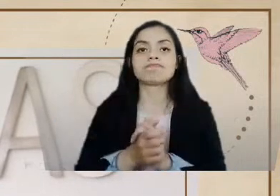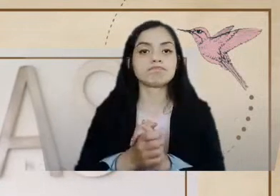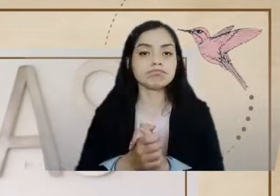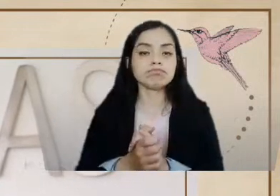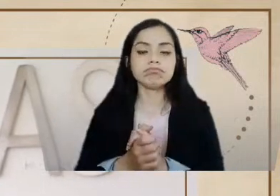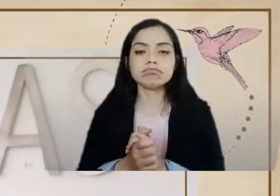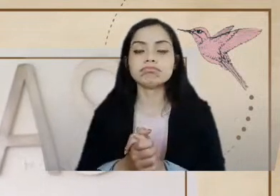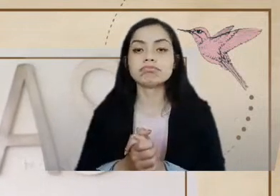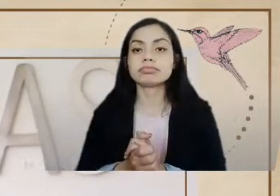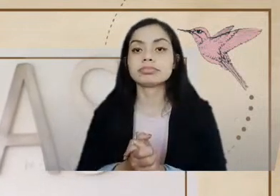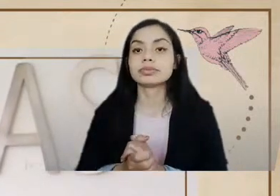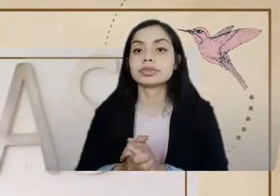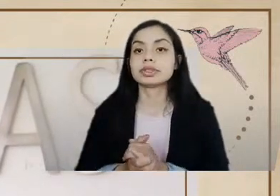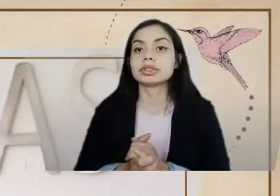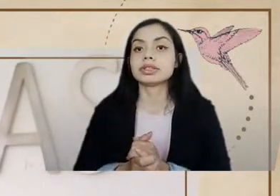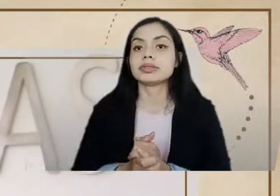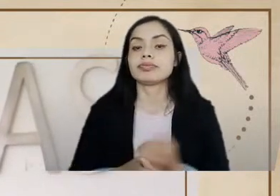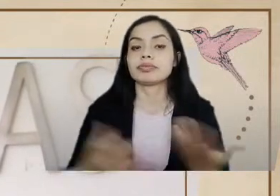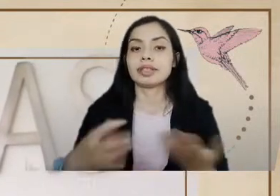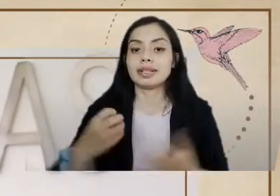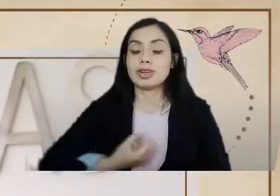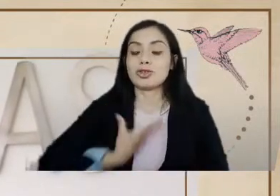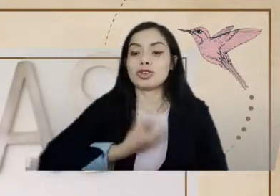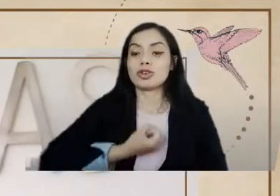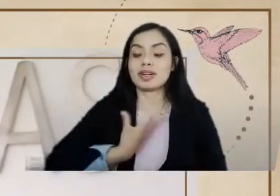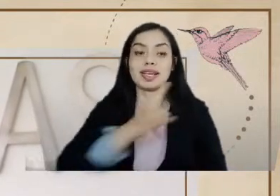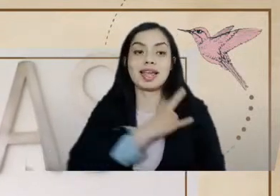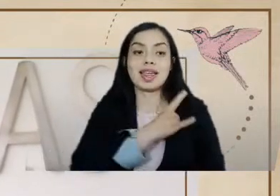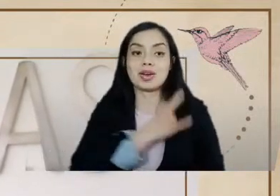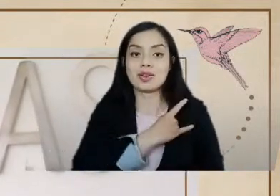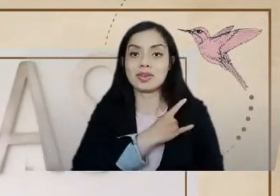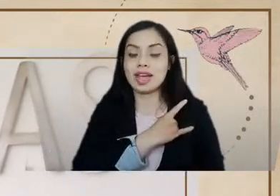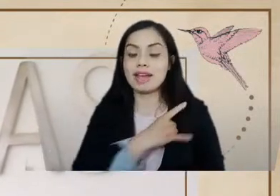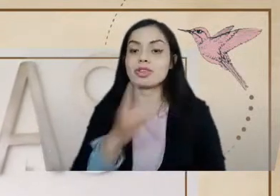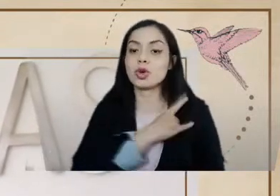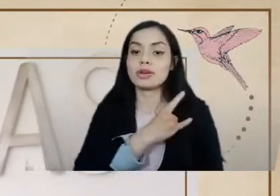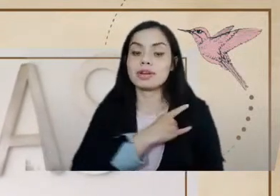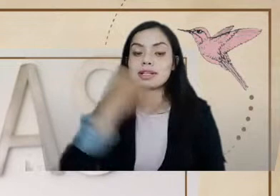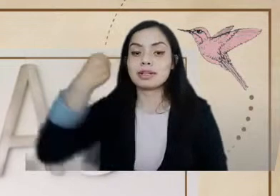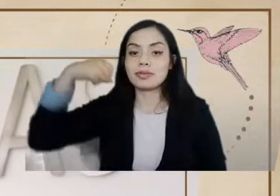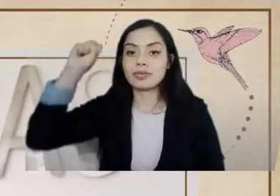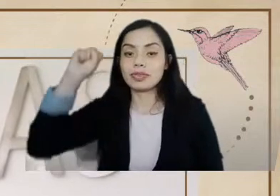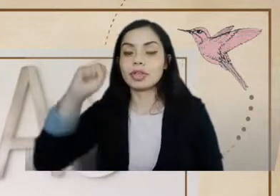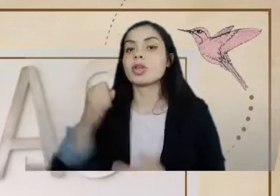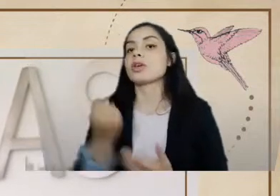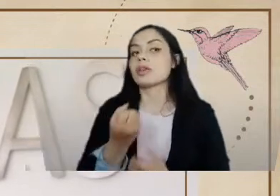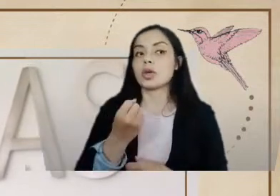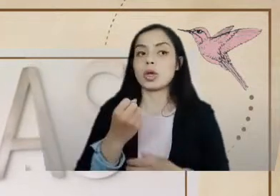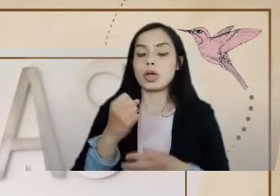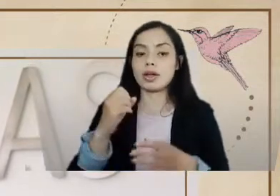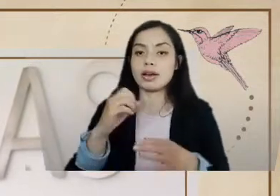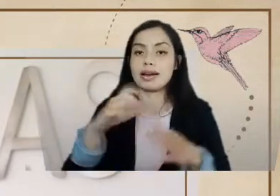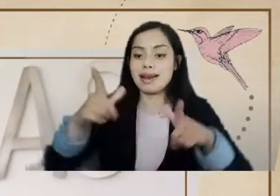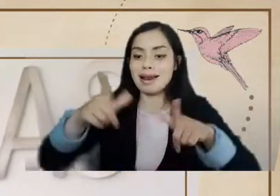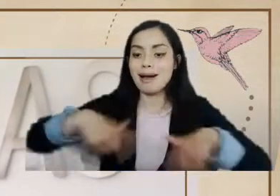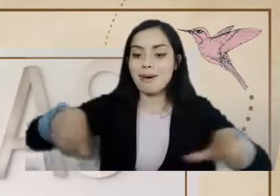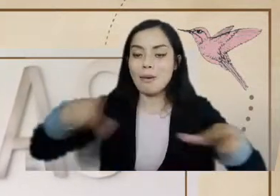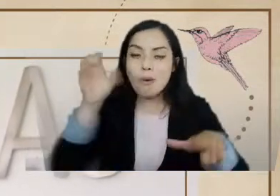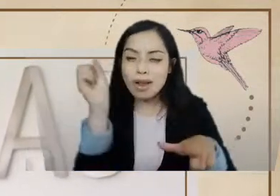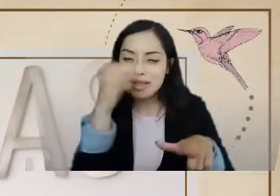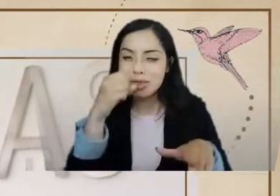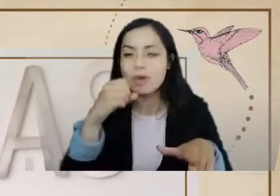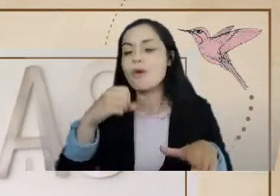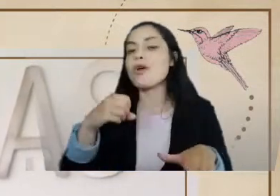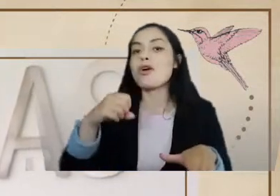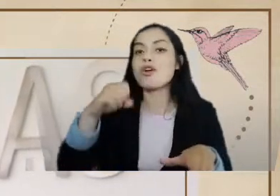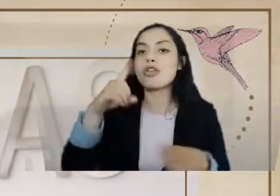de los Andes, el Programa de Ciencias de la Conservación del Laboratorio de Ornitología de Cornell y el Departamento de Ornitología del Museo Americano de